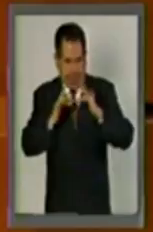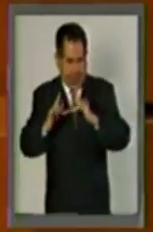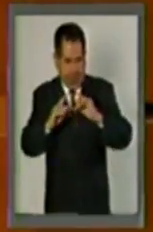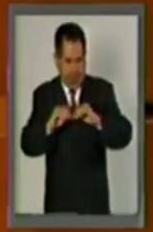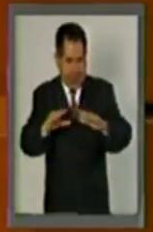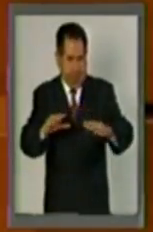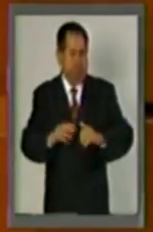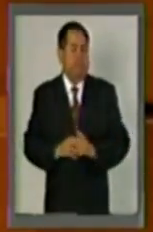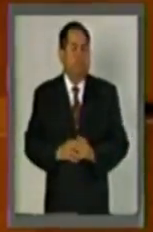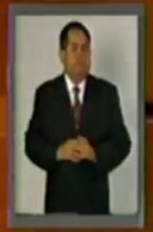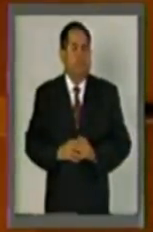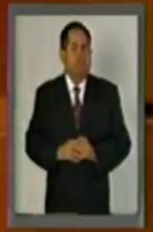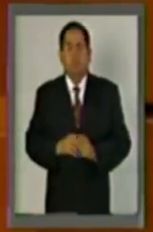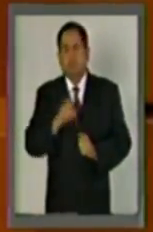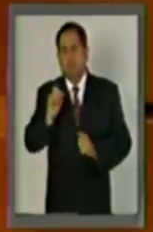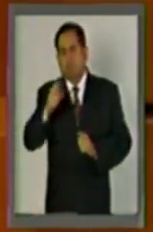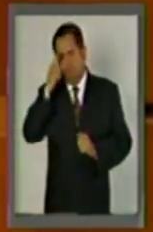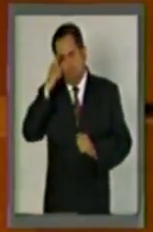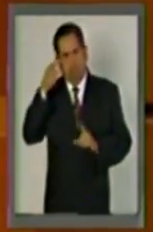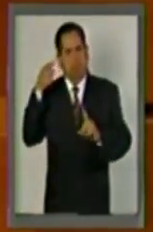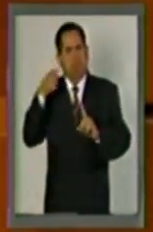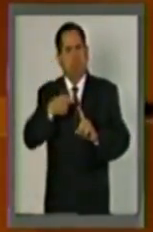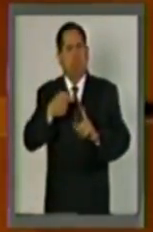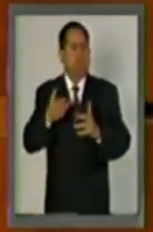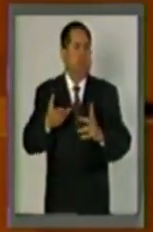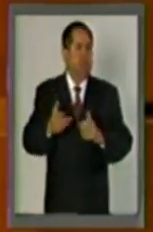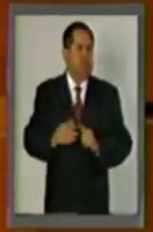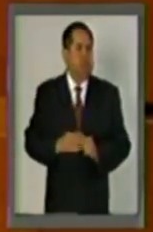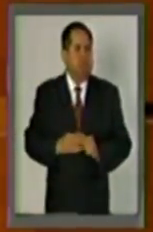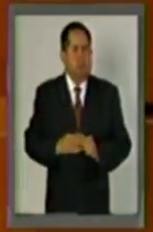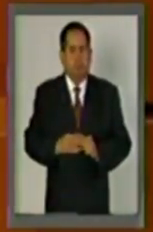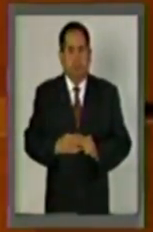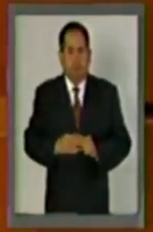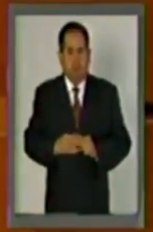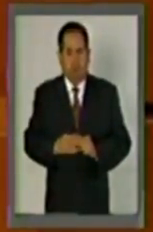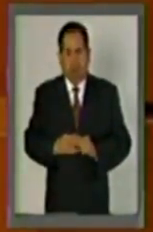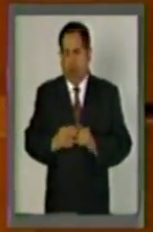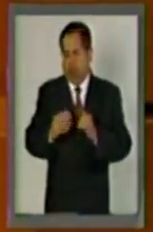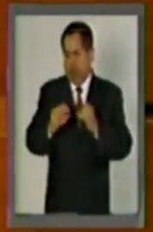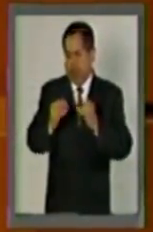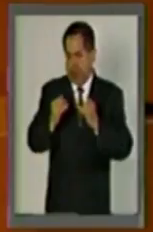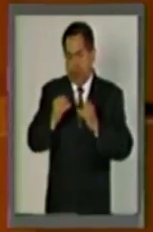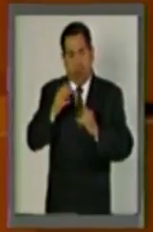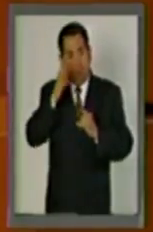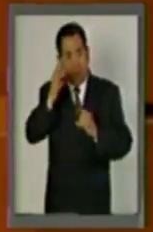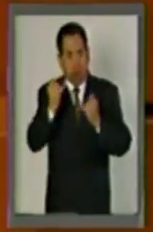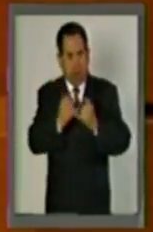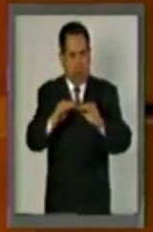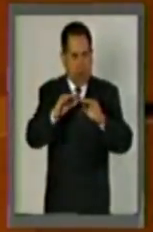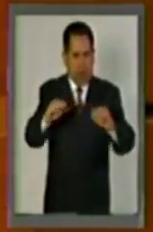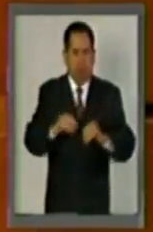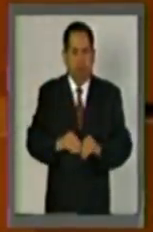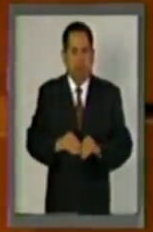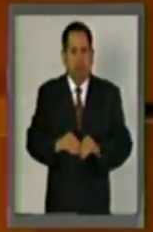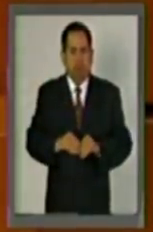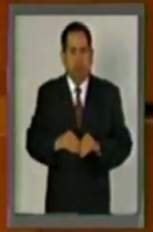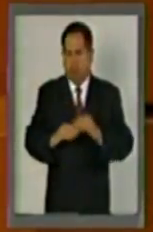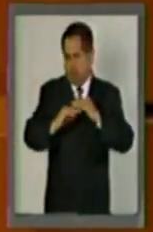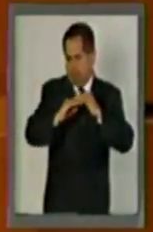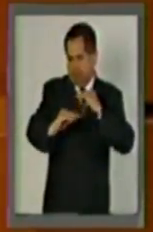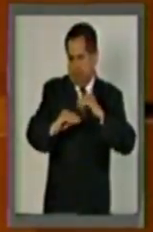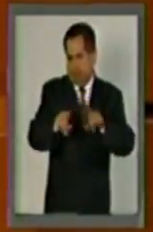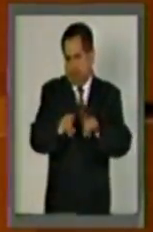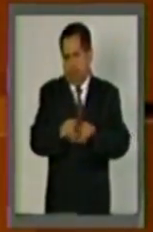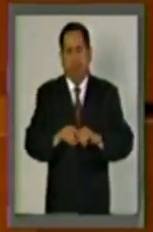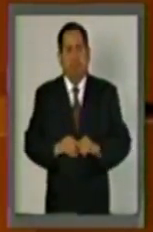partiendo de un principio donde buscamos la igualdad, la equidad y sobre